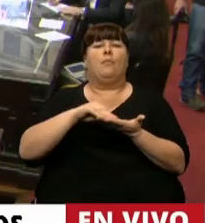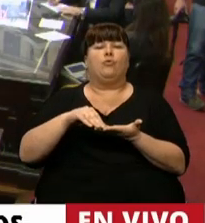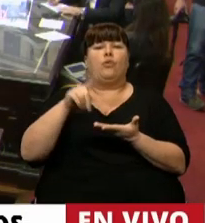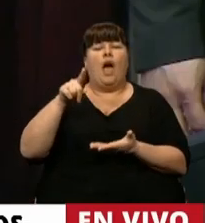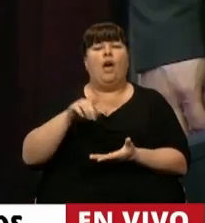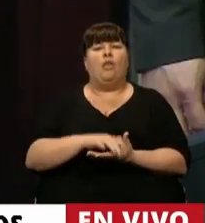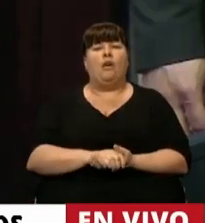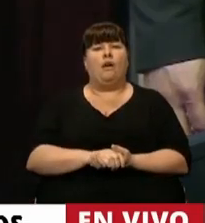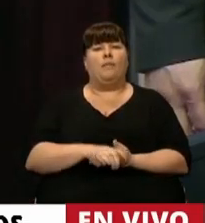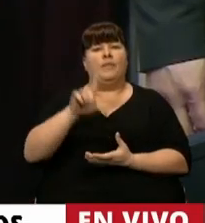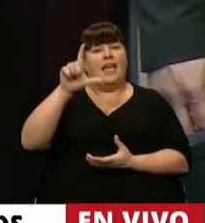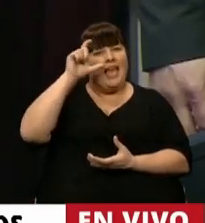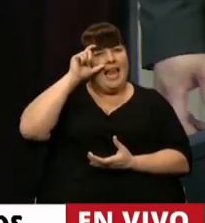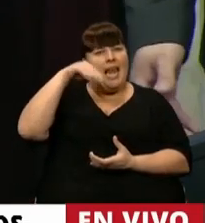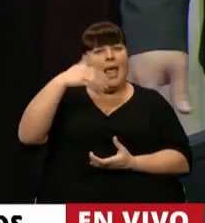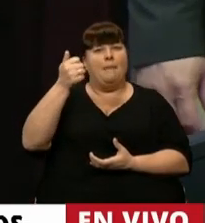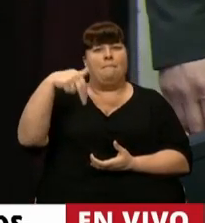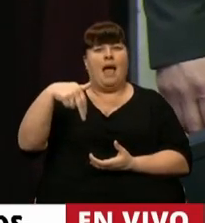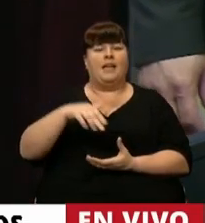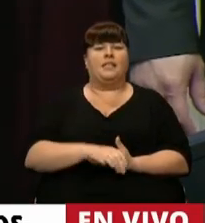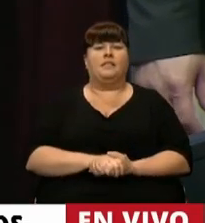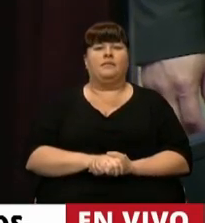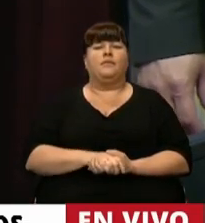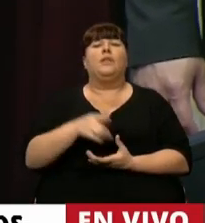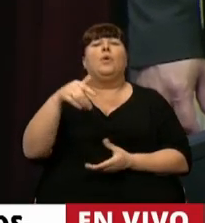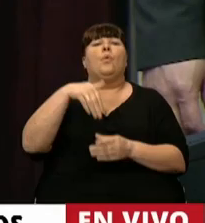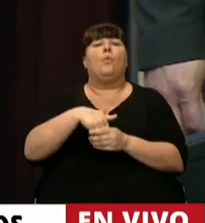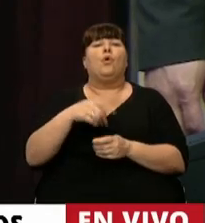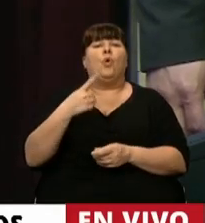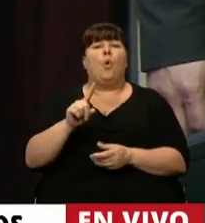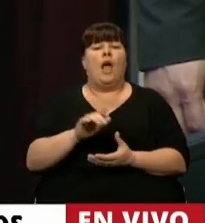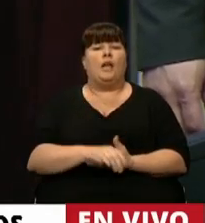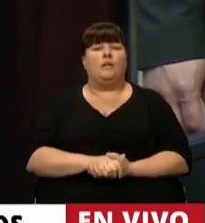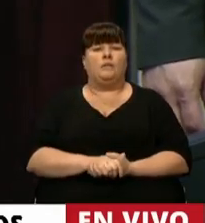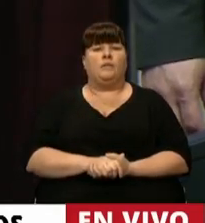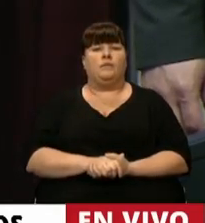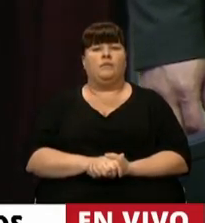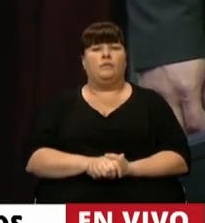el diputado alemán el sentido de su voto